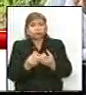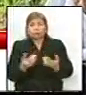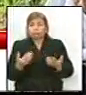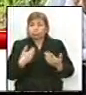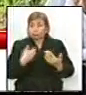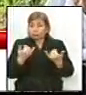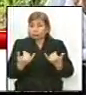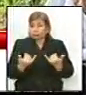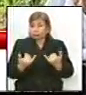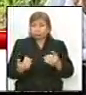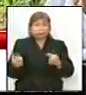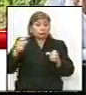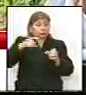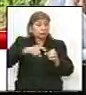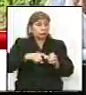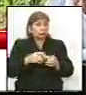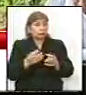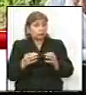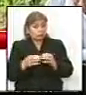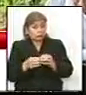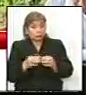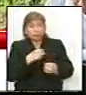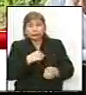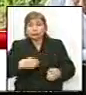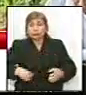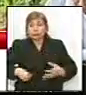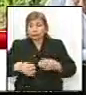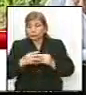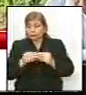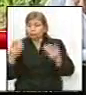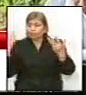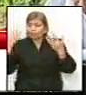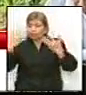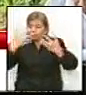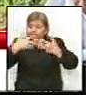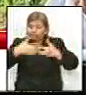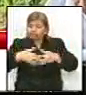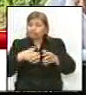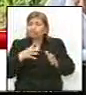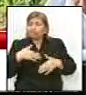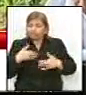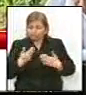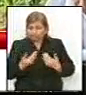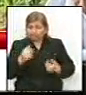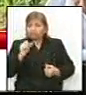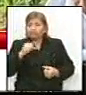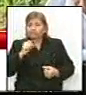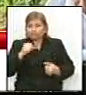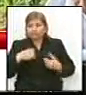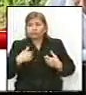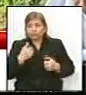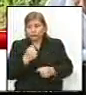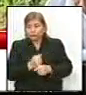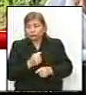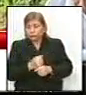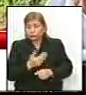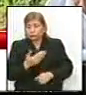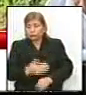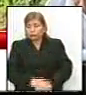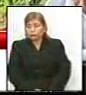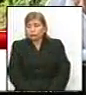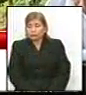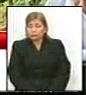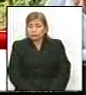ahora al Ministerio de la Producción, porque a través de un trabajo articulado, sí, creo y estoy convencido que vamos a lograr el progreso del desarrollo de nuestro